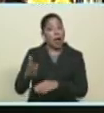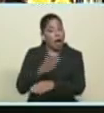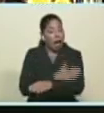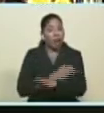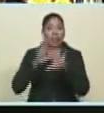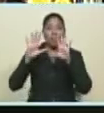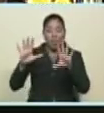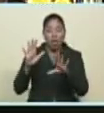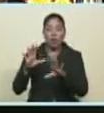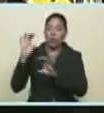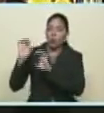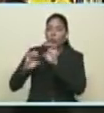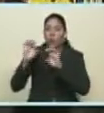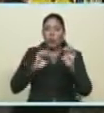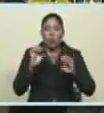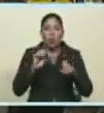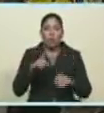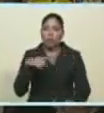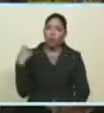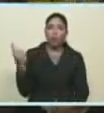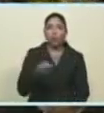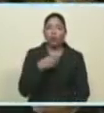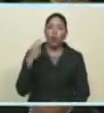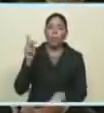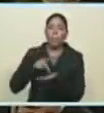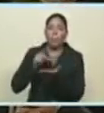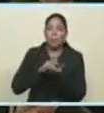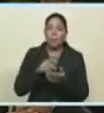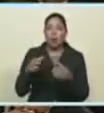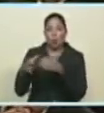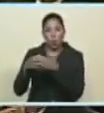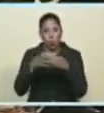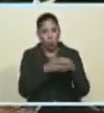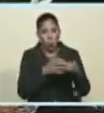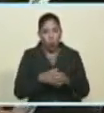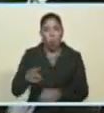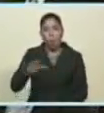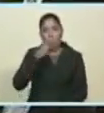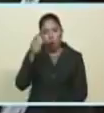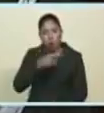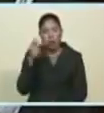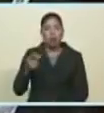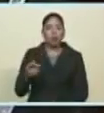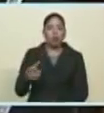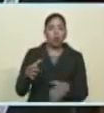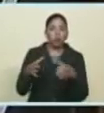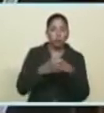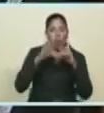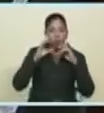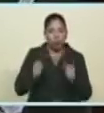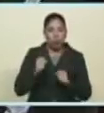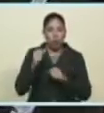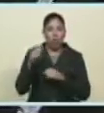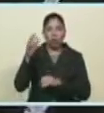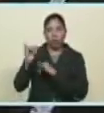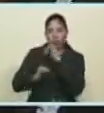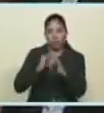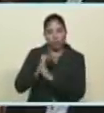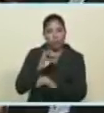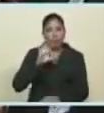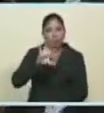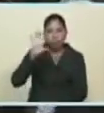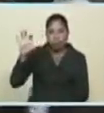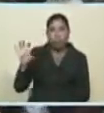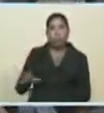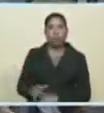auditorías previas, donde participan todos los partidos políticos, observadores nacionales, internacionales. Auditorías en el momento, en